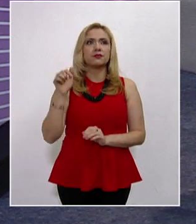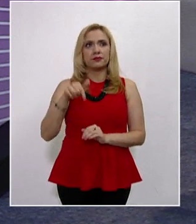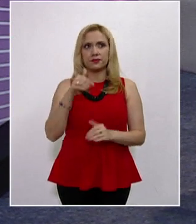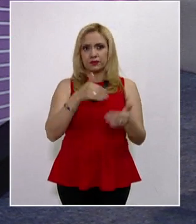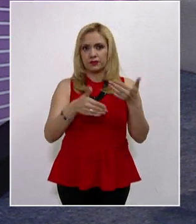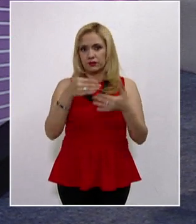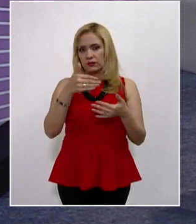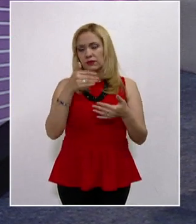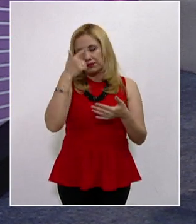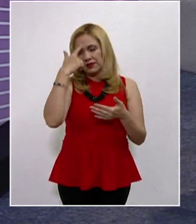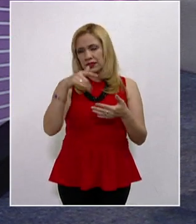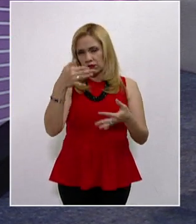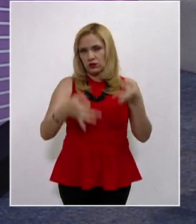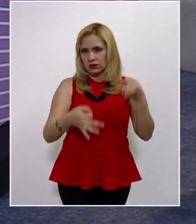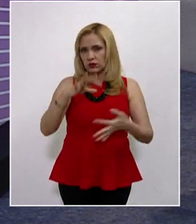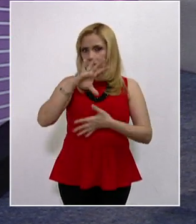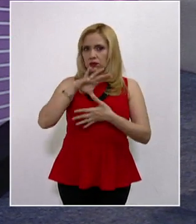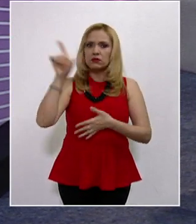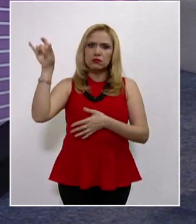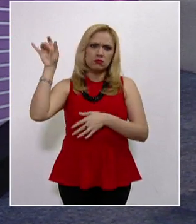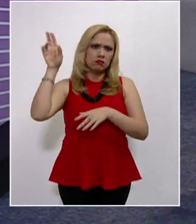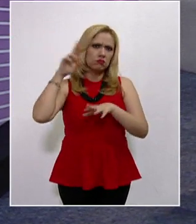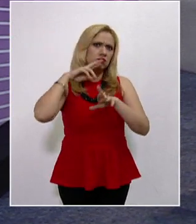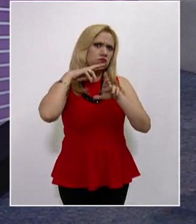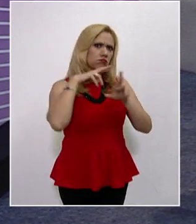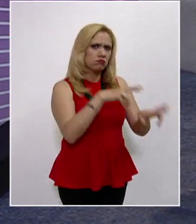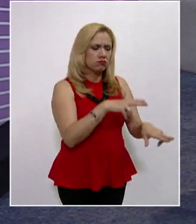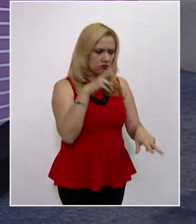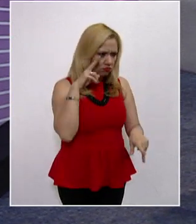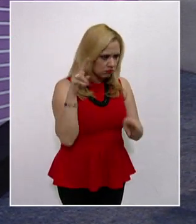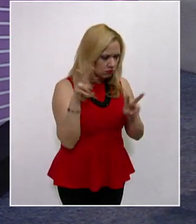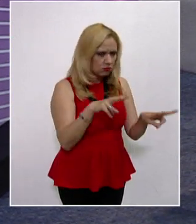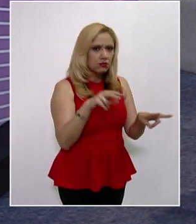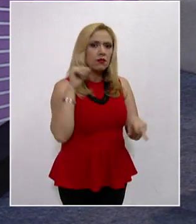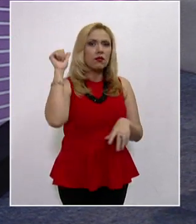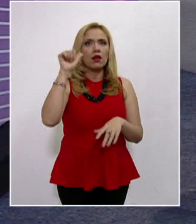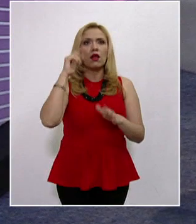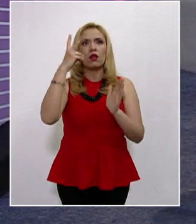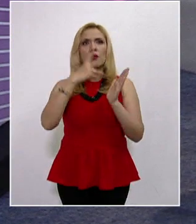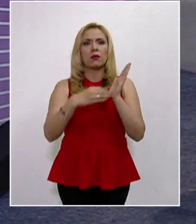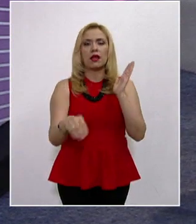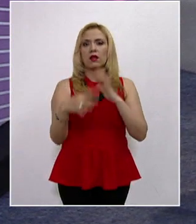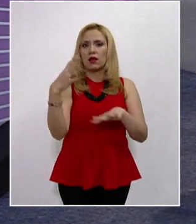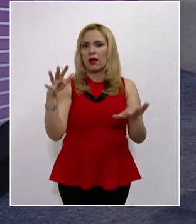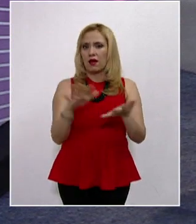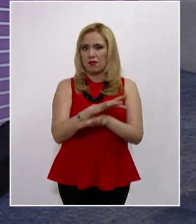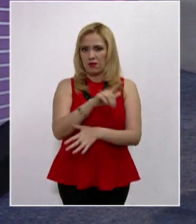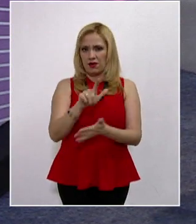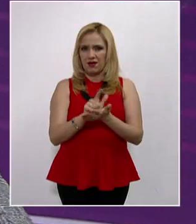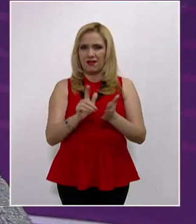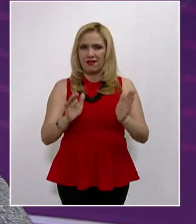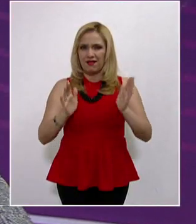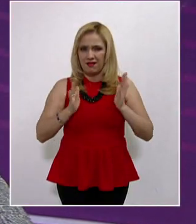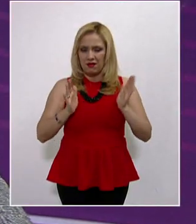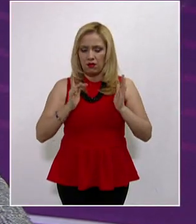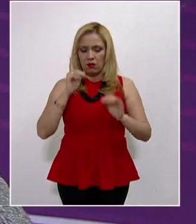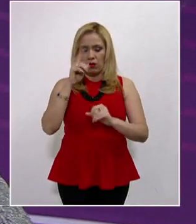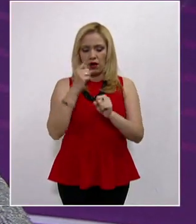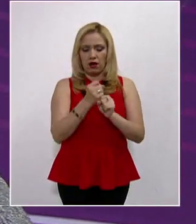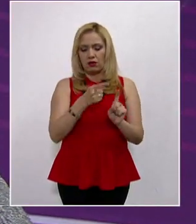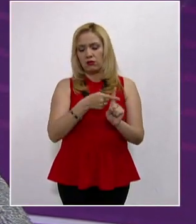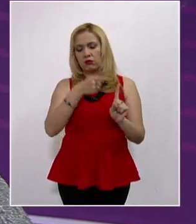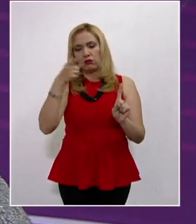Corte Interamericana sí se pronunció sobre la reforma de abril del 2014 al Código de Justicia Militar, un año después, en